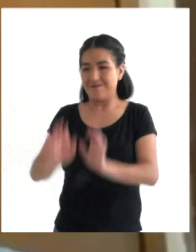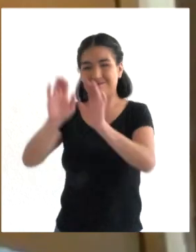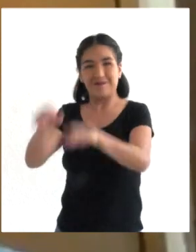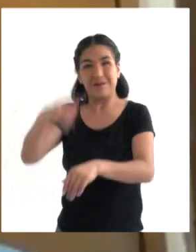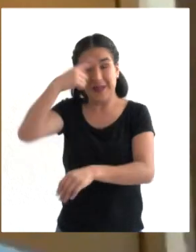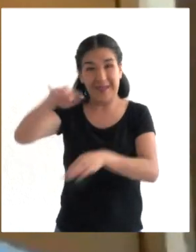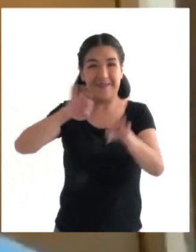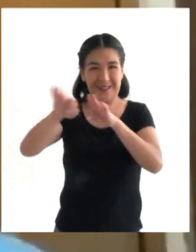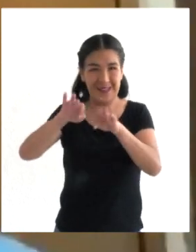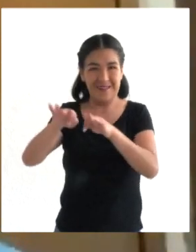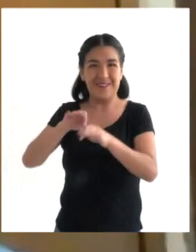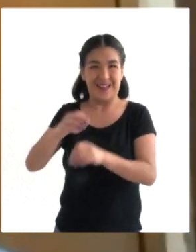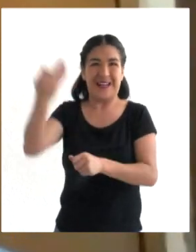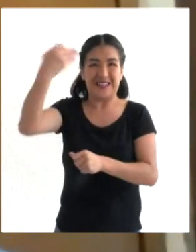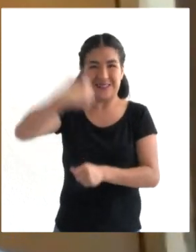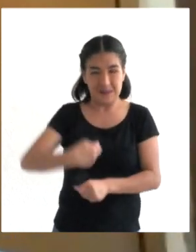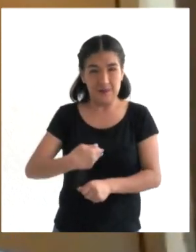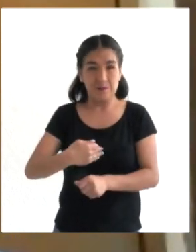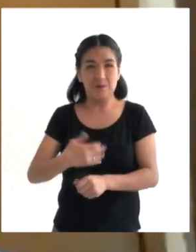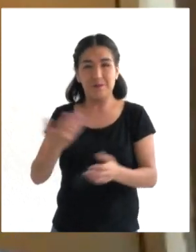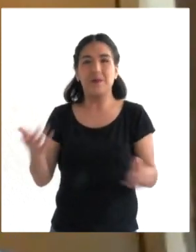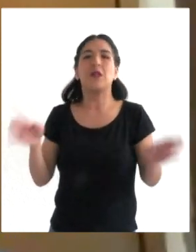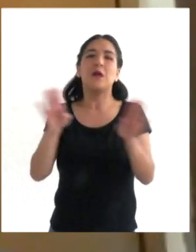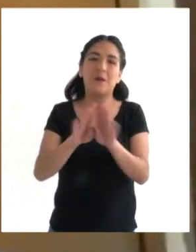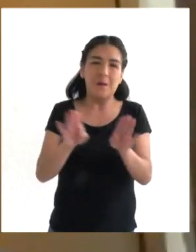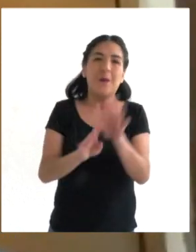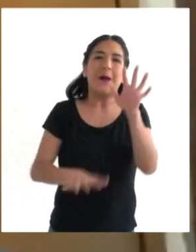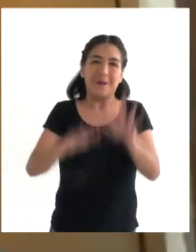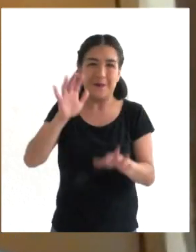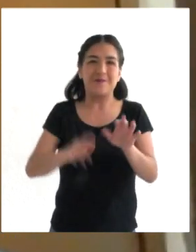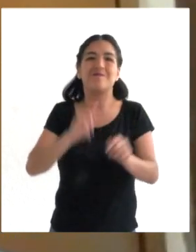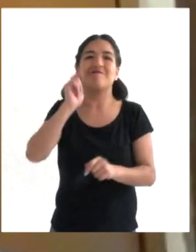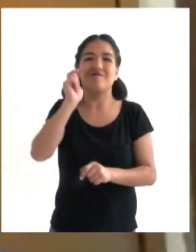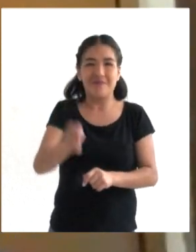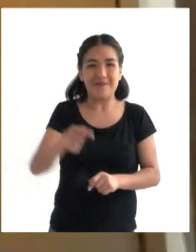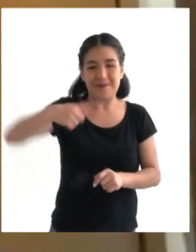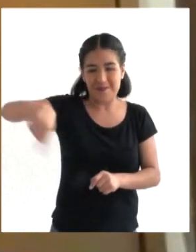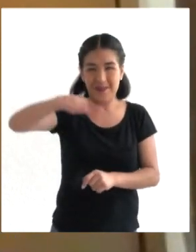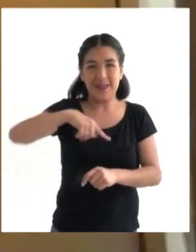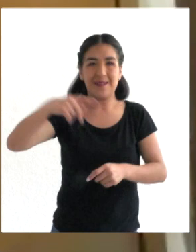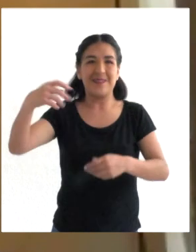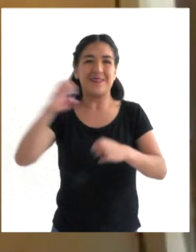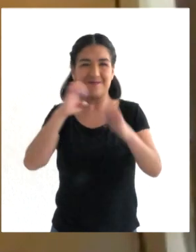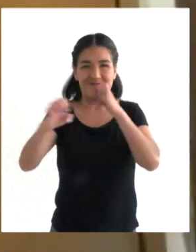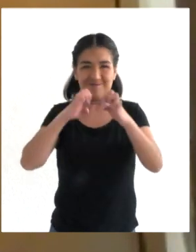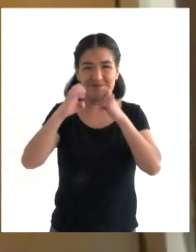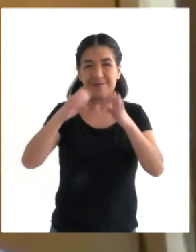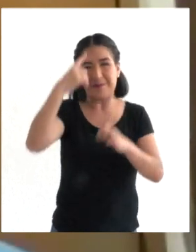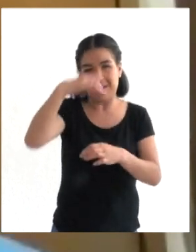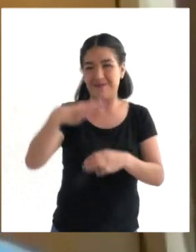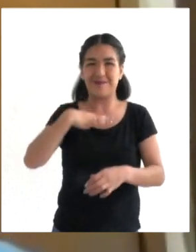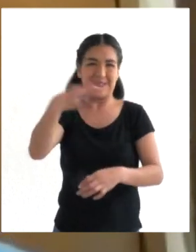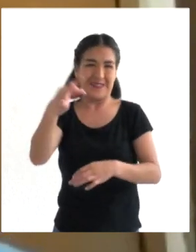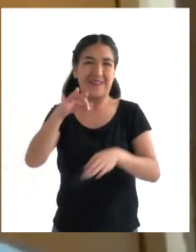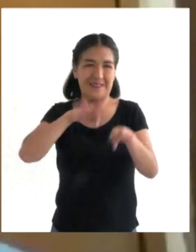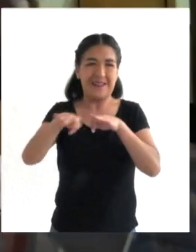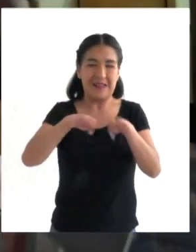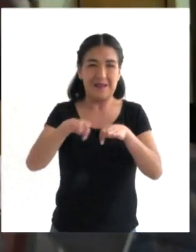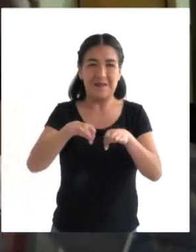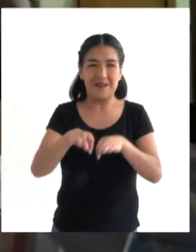un trabajo, generalmente los que hacen las entrevistas de selección